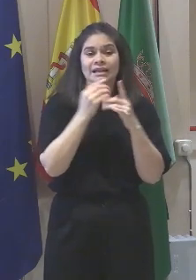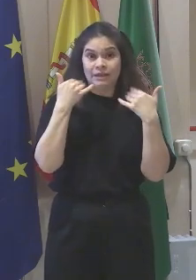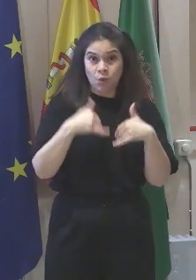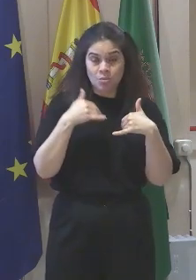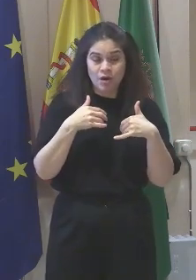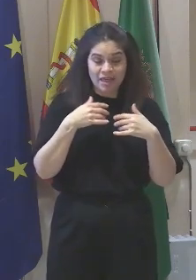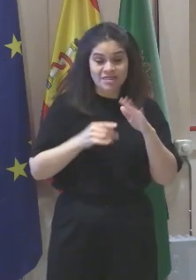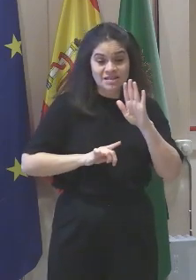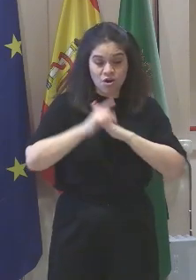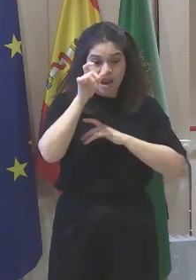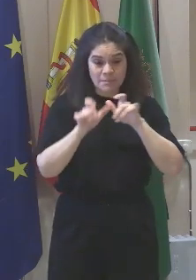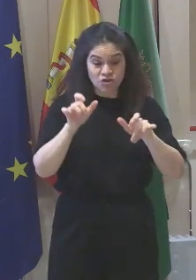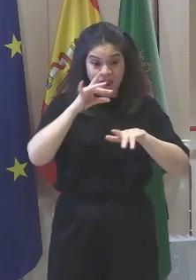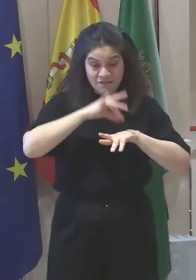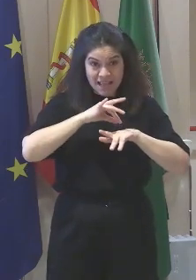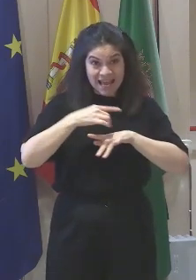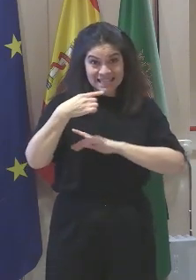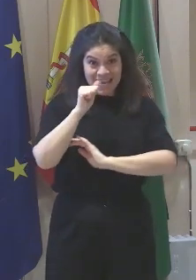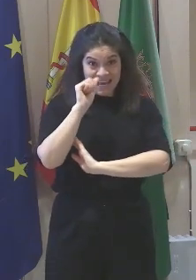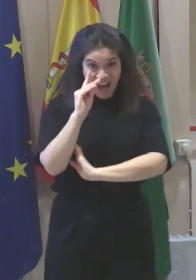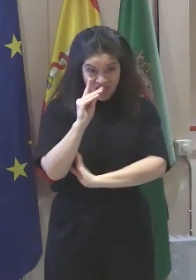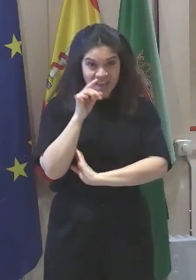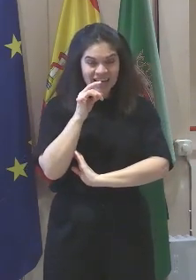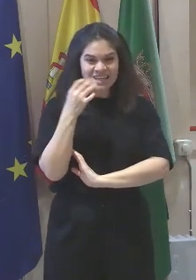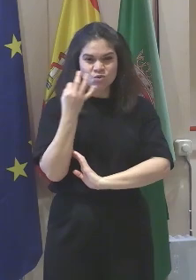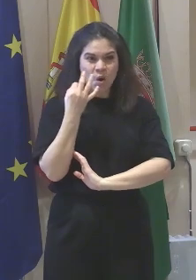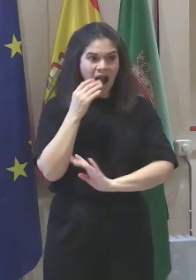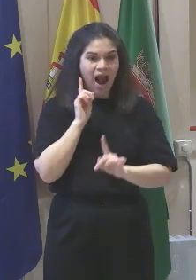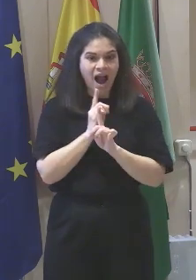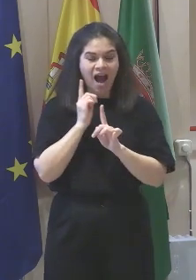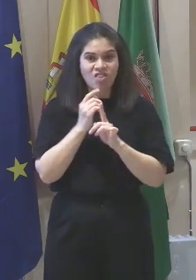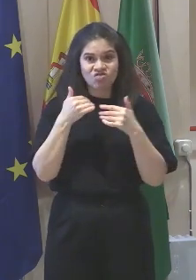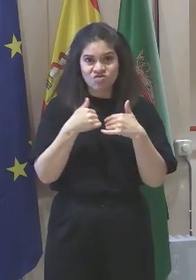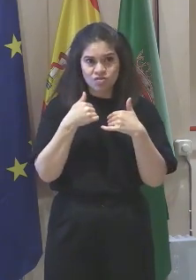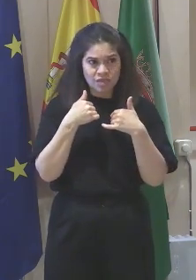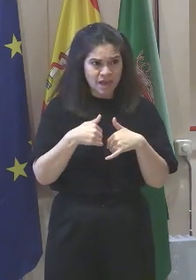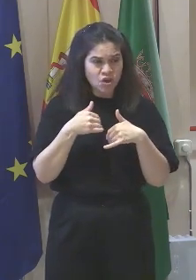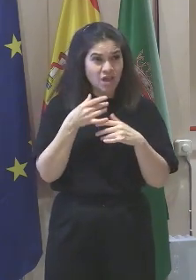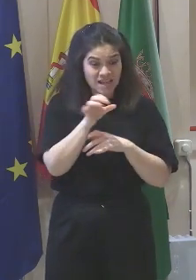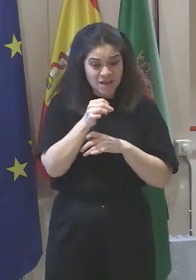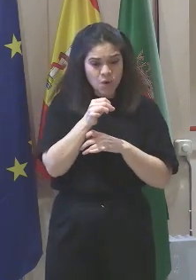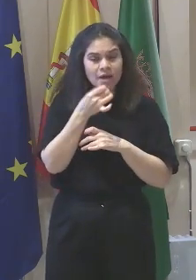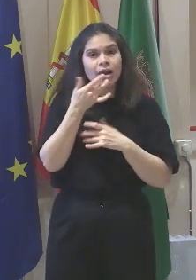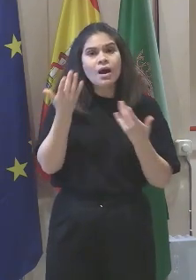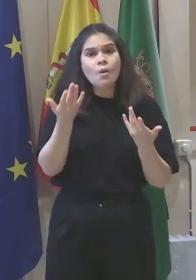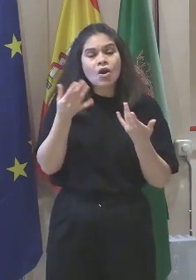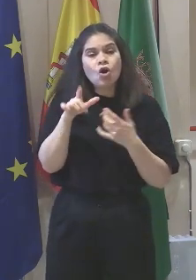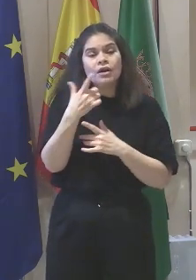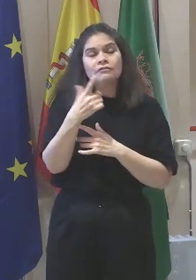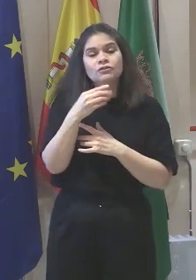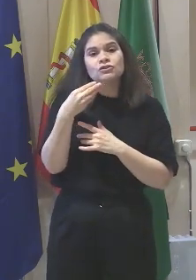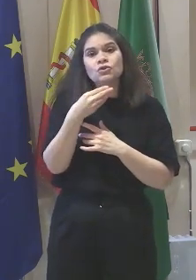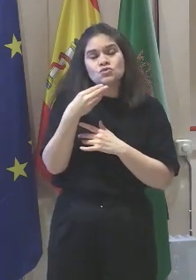enfermedad. Ese GAT es un antígeno, que es un componente de la célula, en la cual los linfocitos B